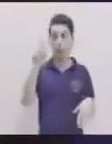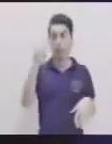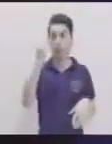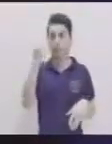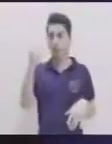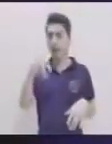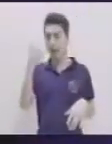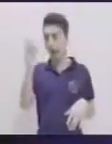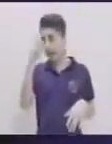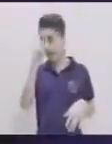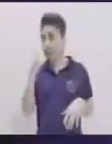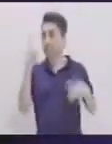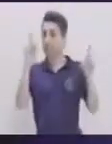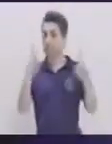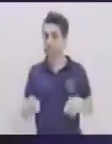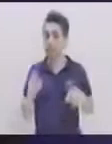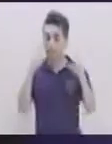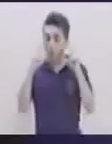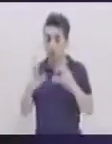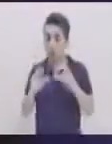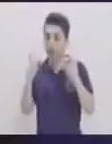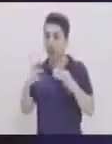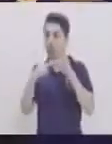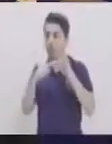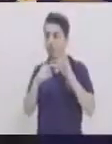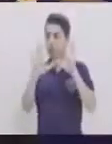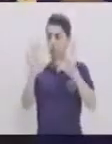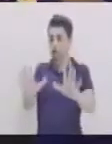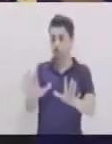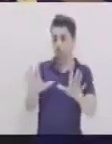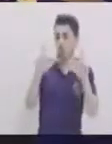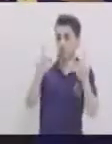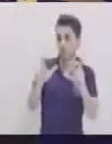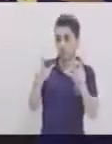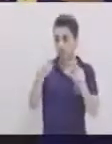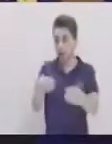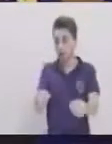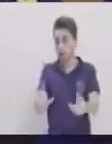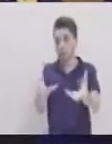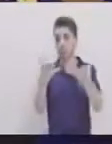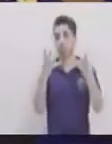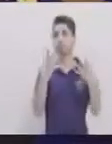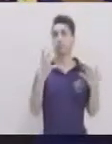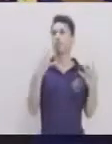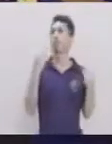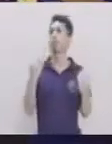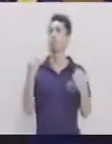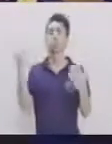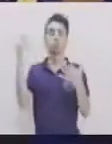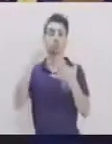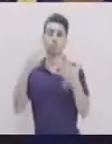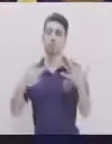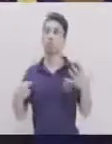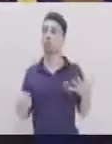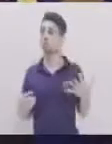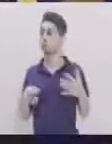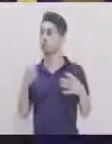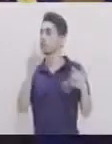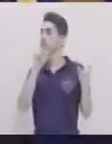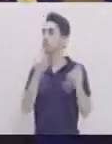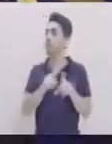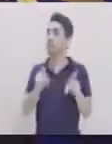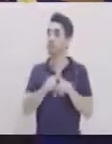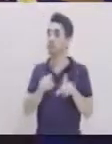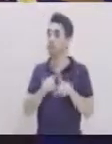que tenerles un respeto especial y conservarlos porque estas fuentes hídricas nos brindan muchos recursos